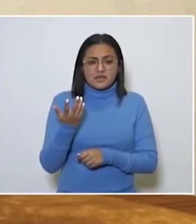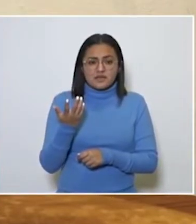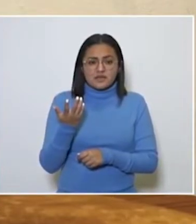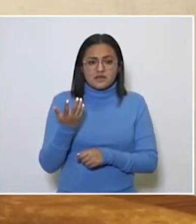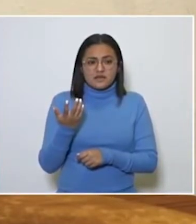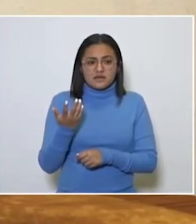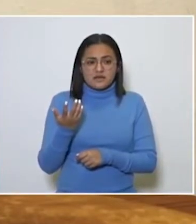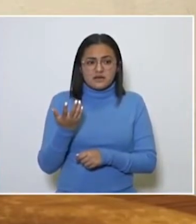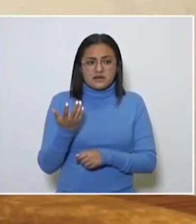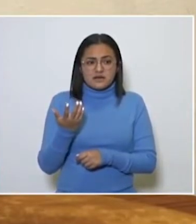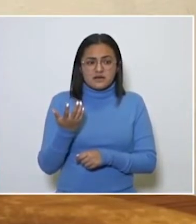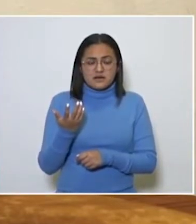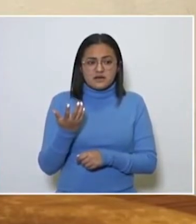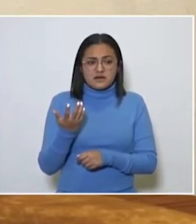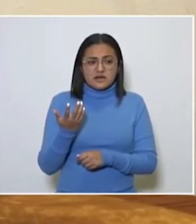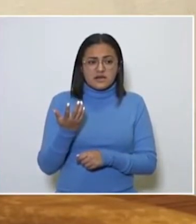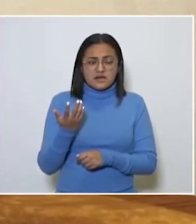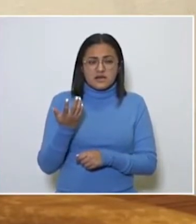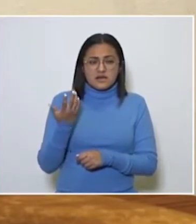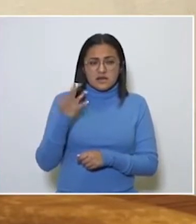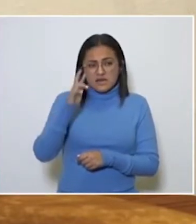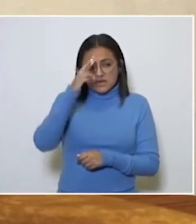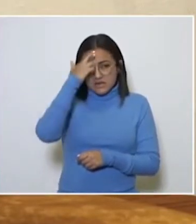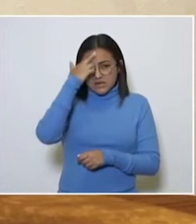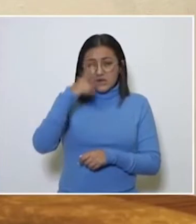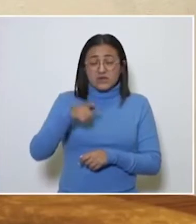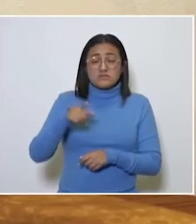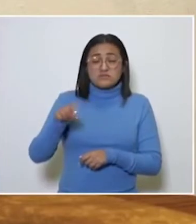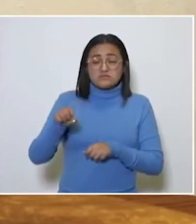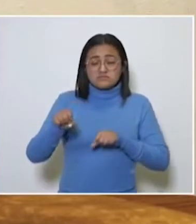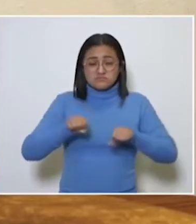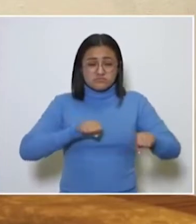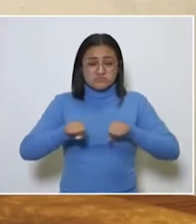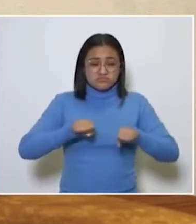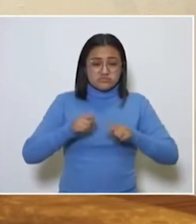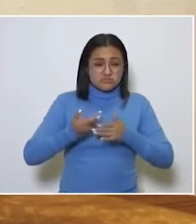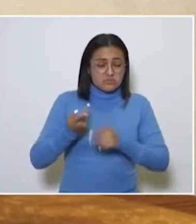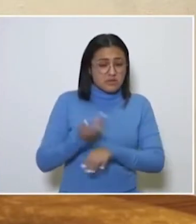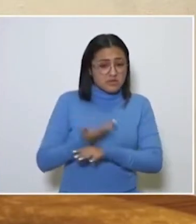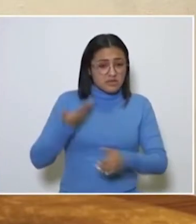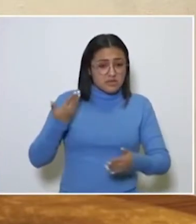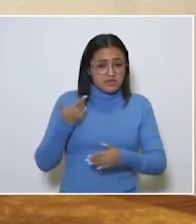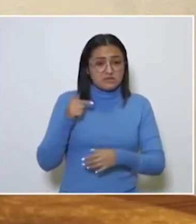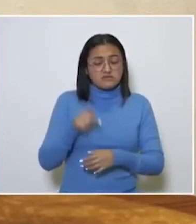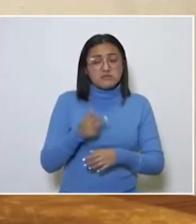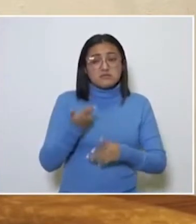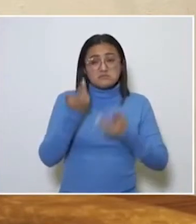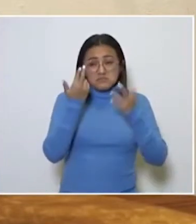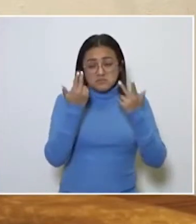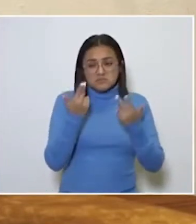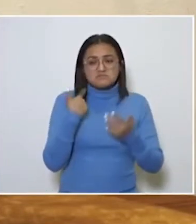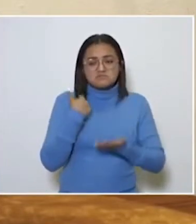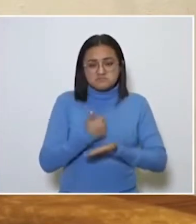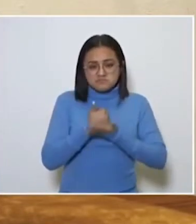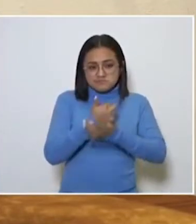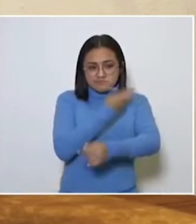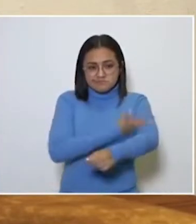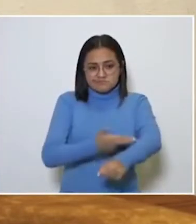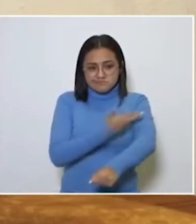este fueron dañadas con el sismo y parece que cuando tenemos ya